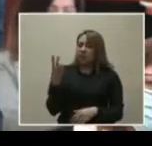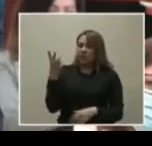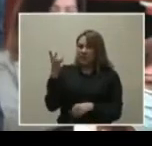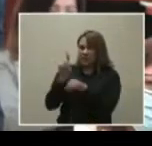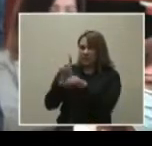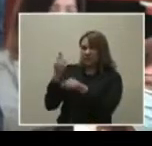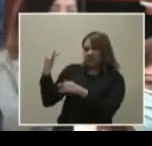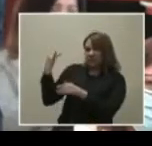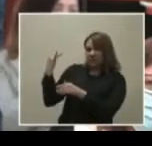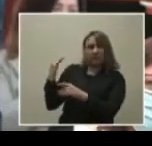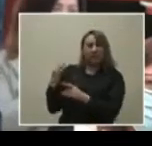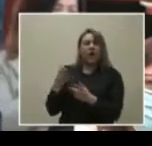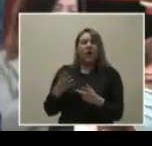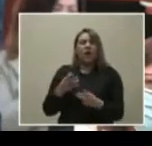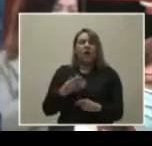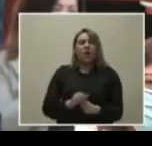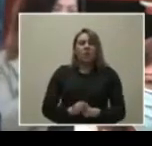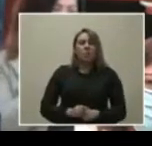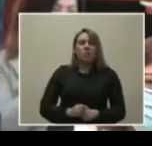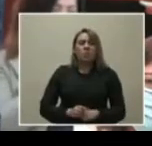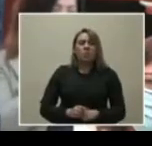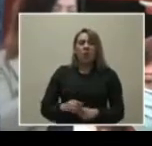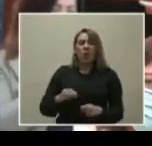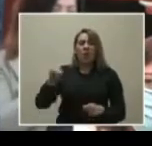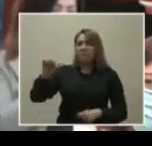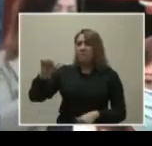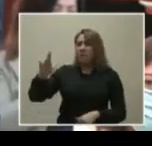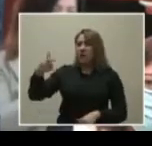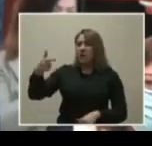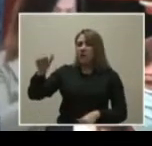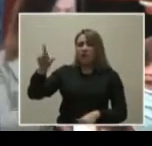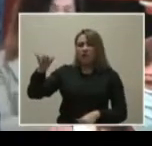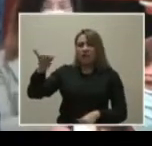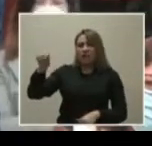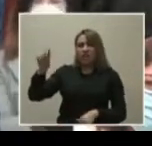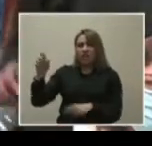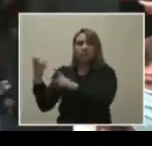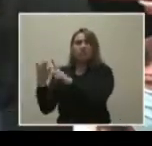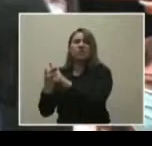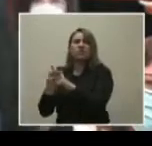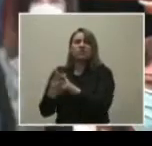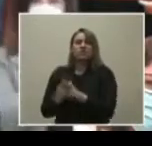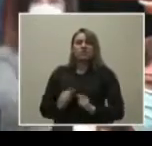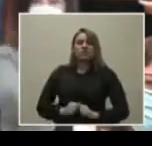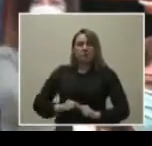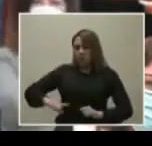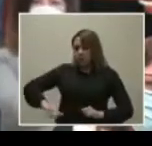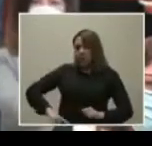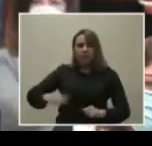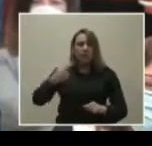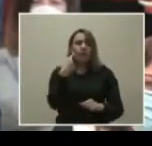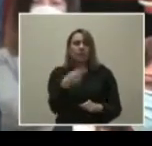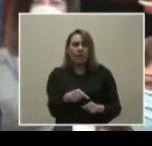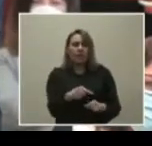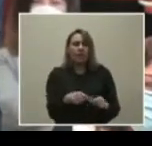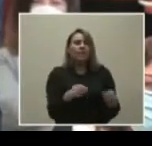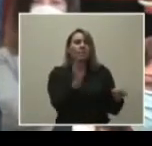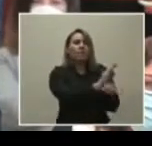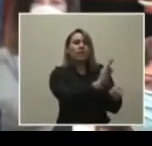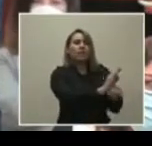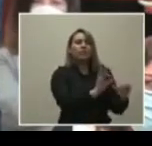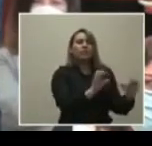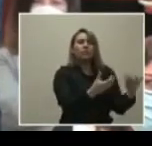Martínez, el gobierno del estado anunció la instalación del mecanismo de protección a periodistas. Le pido que nos explique